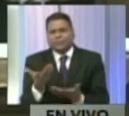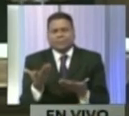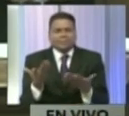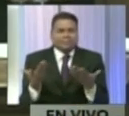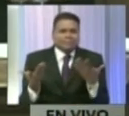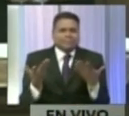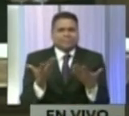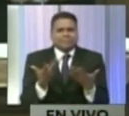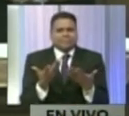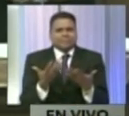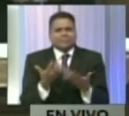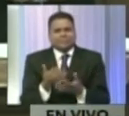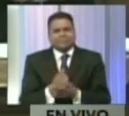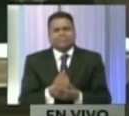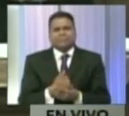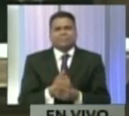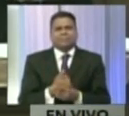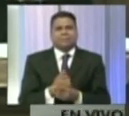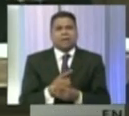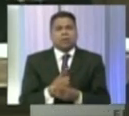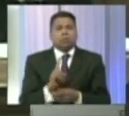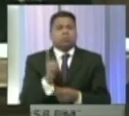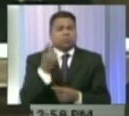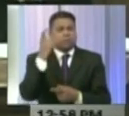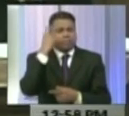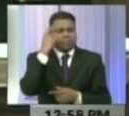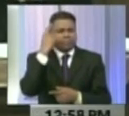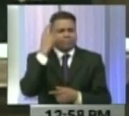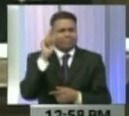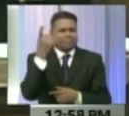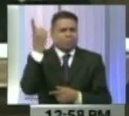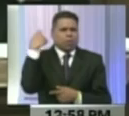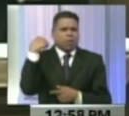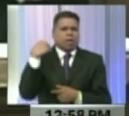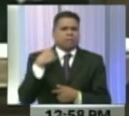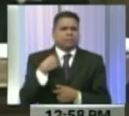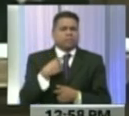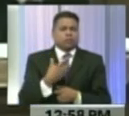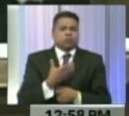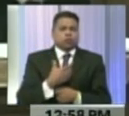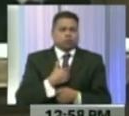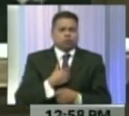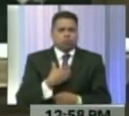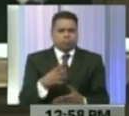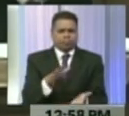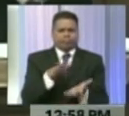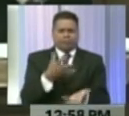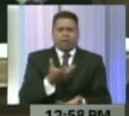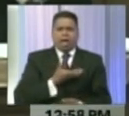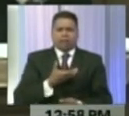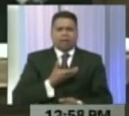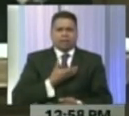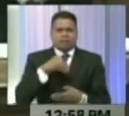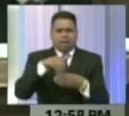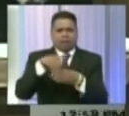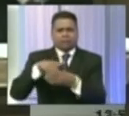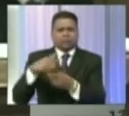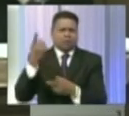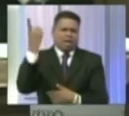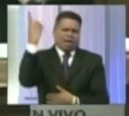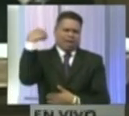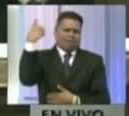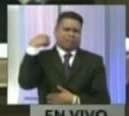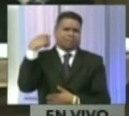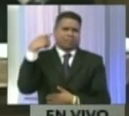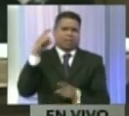Y yo me acuerdo una vez que Carmelo Lauría, cuando yo gané la alcaldía de Caracas, Carmelo Lauría era presidente de Acción Democrática,